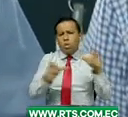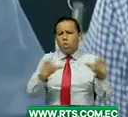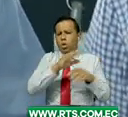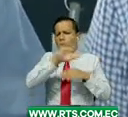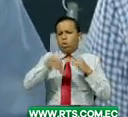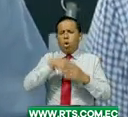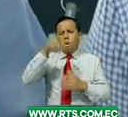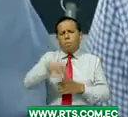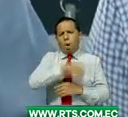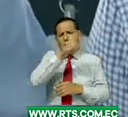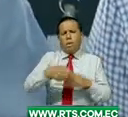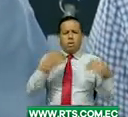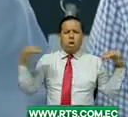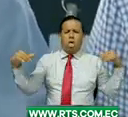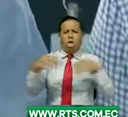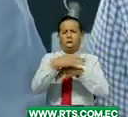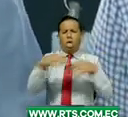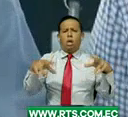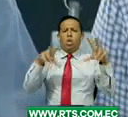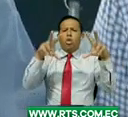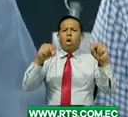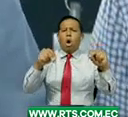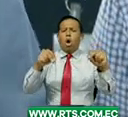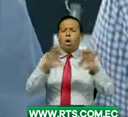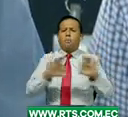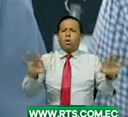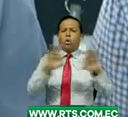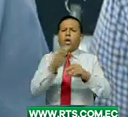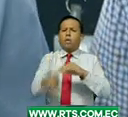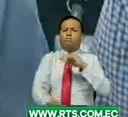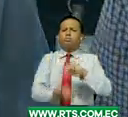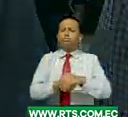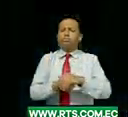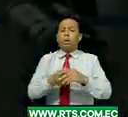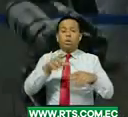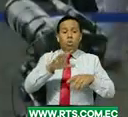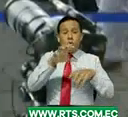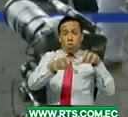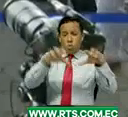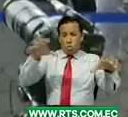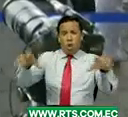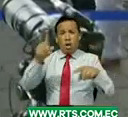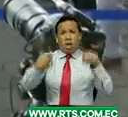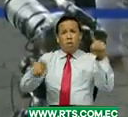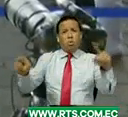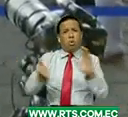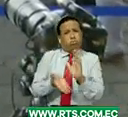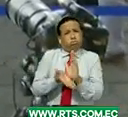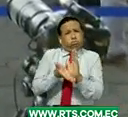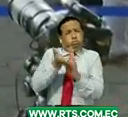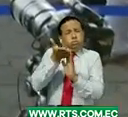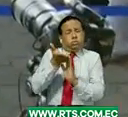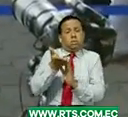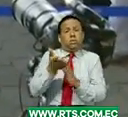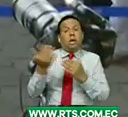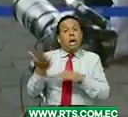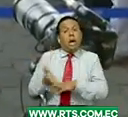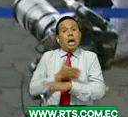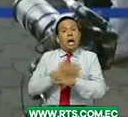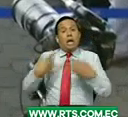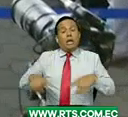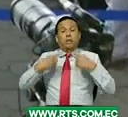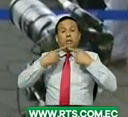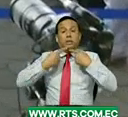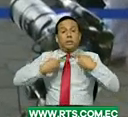movilidad humana en sectores donde el COVID se ha disparado. Y desde ya se anunció el cierre indefinido de las